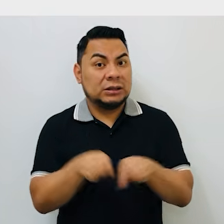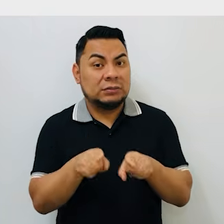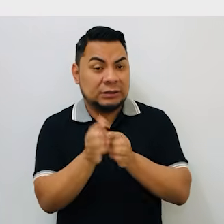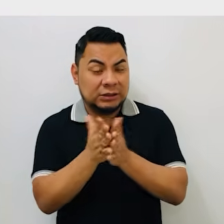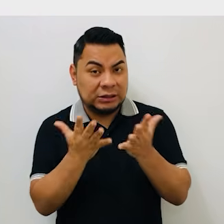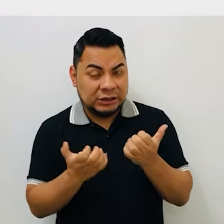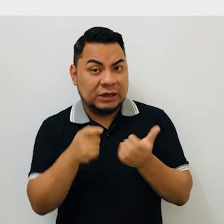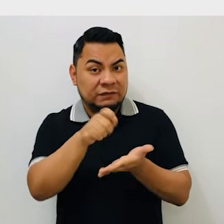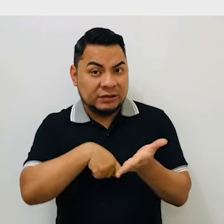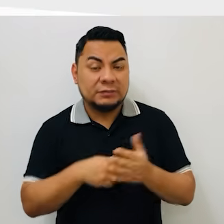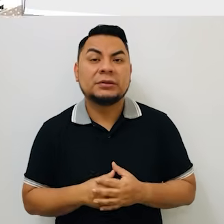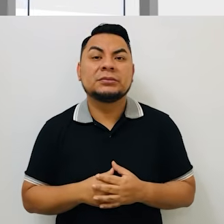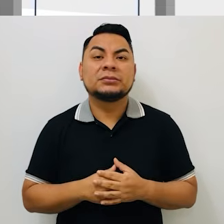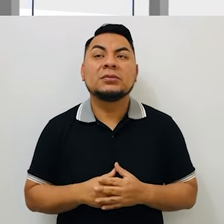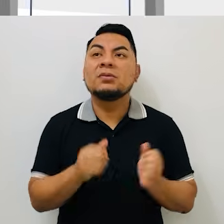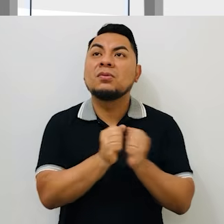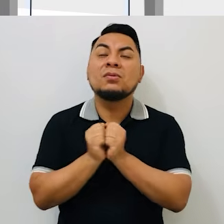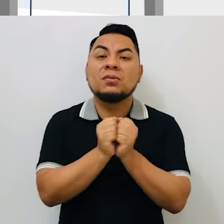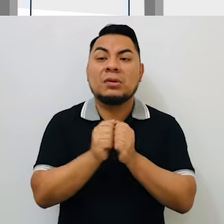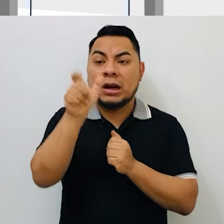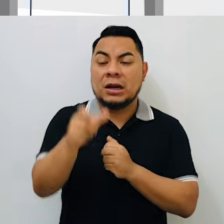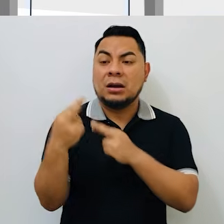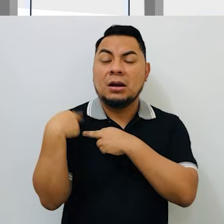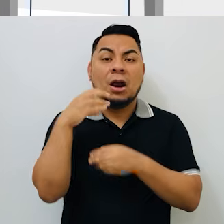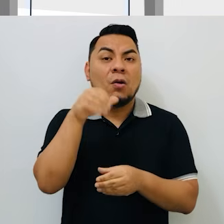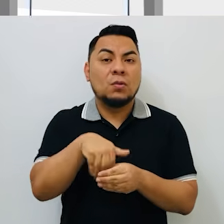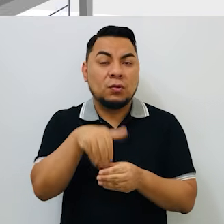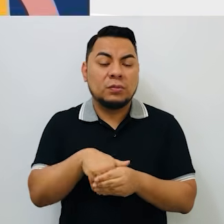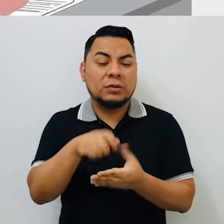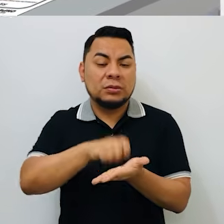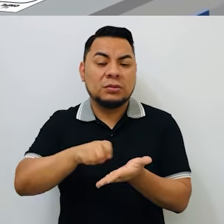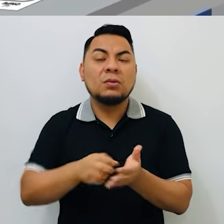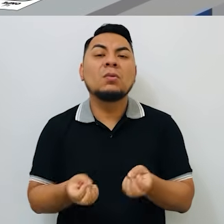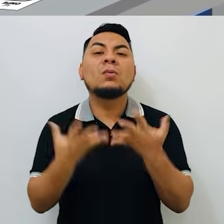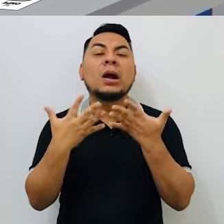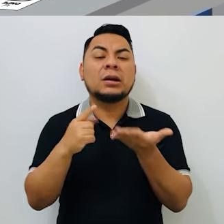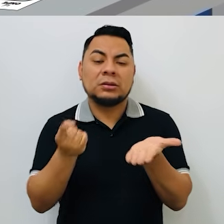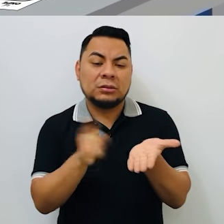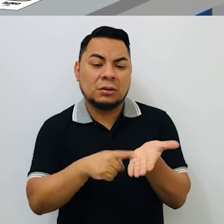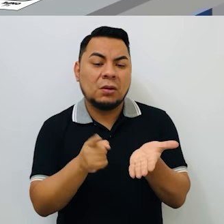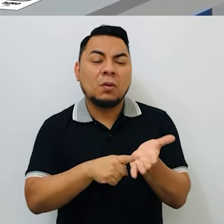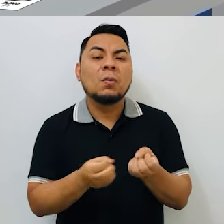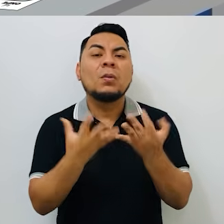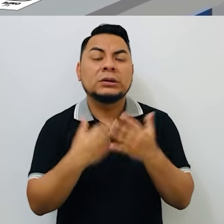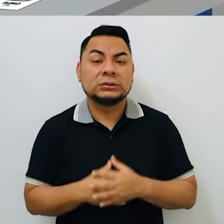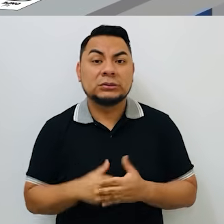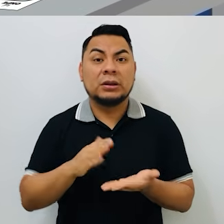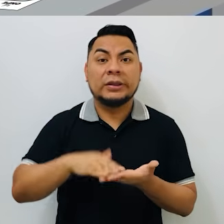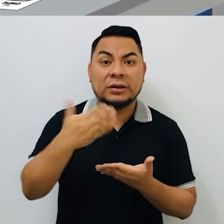si también desean firmar. Junto con el personal de la OMPE, anota cuántos hologramas